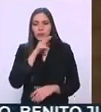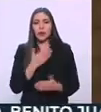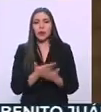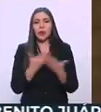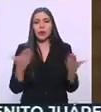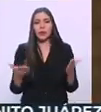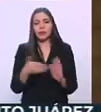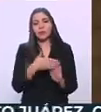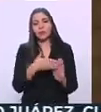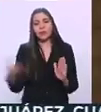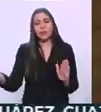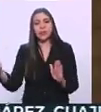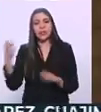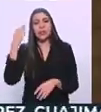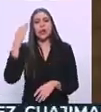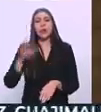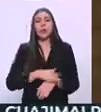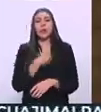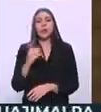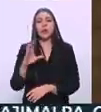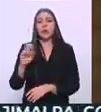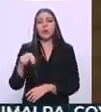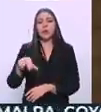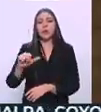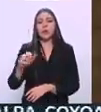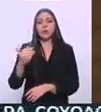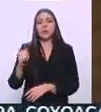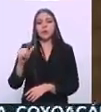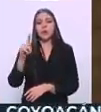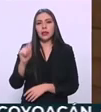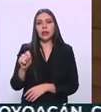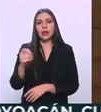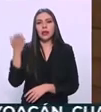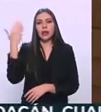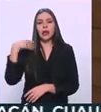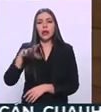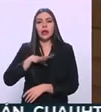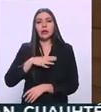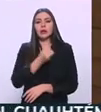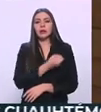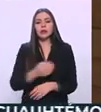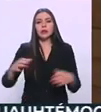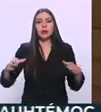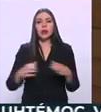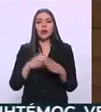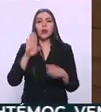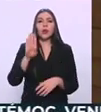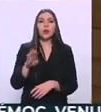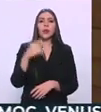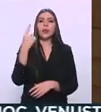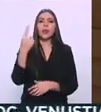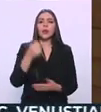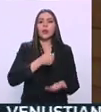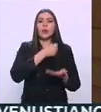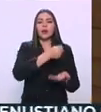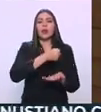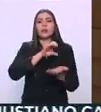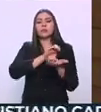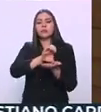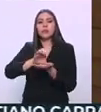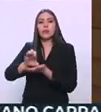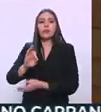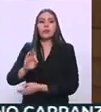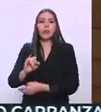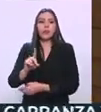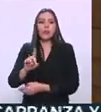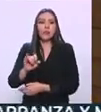este proceso, puesto que CONACYT tenía 91 fideicomisos, la Secretaría de Hacienda y Crédito